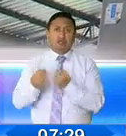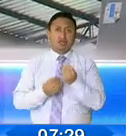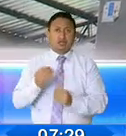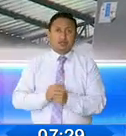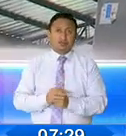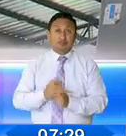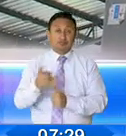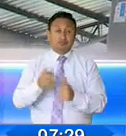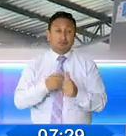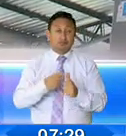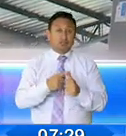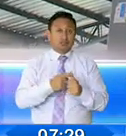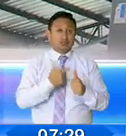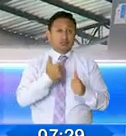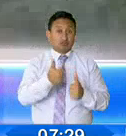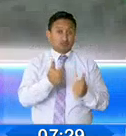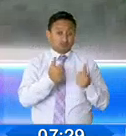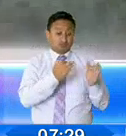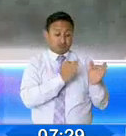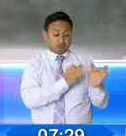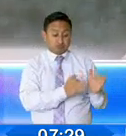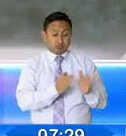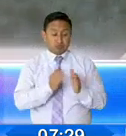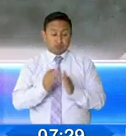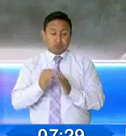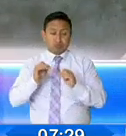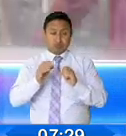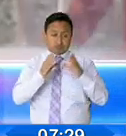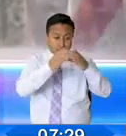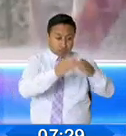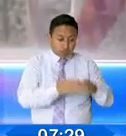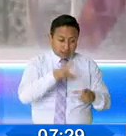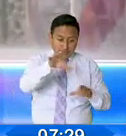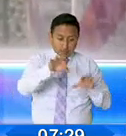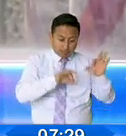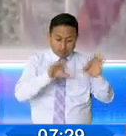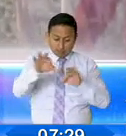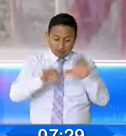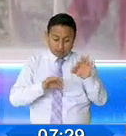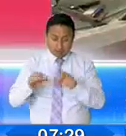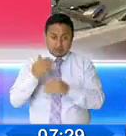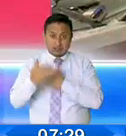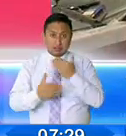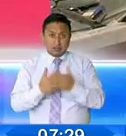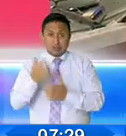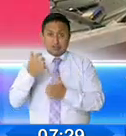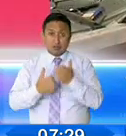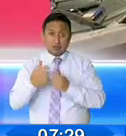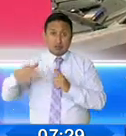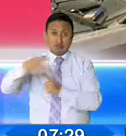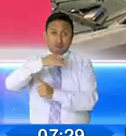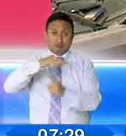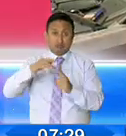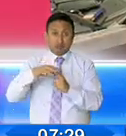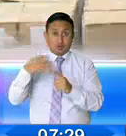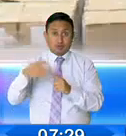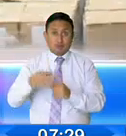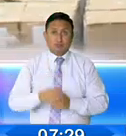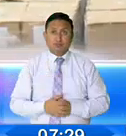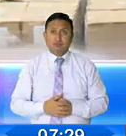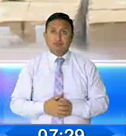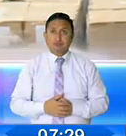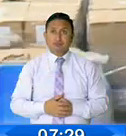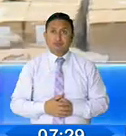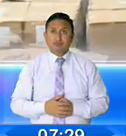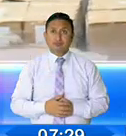tratamiento adecuado y clasificación de sus materiales o componentes, estos pueden convertirse en un problema ambiental muy dañino. Una de las razones